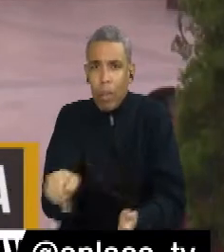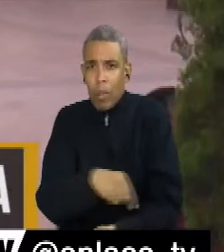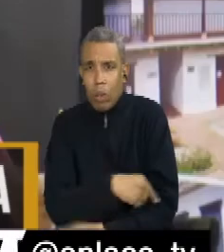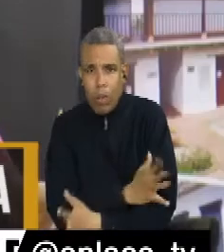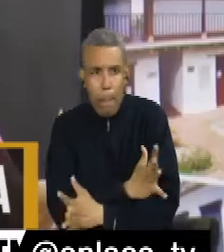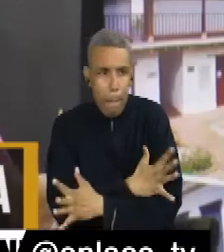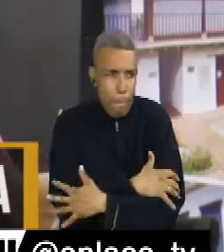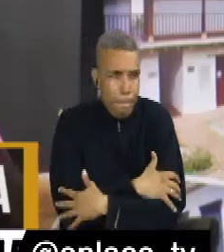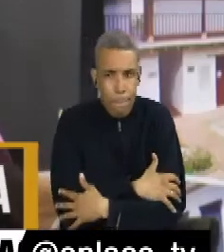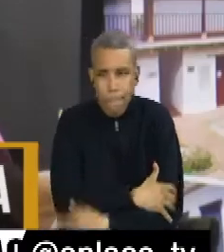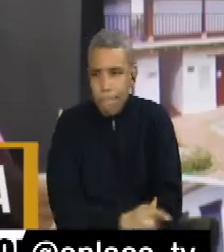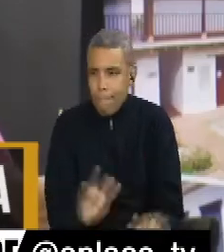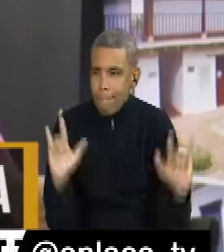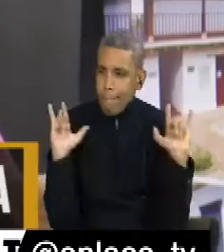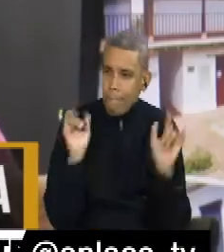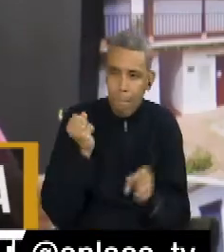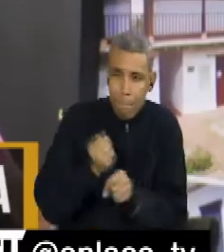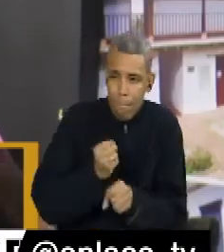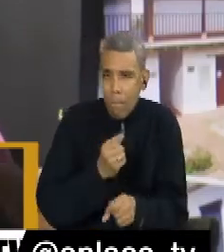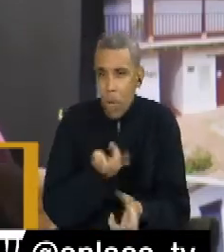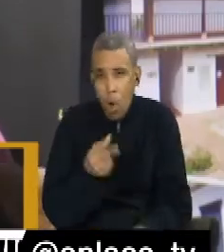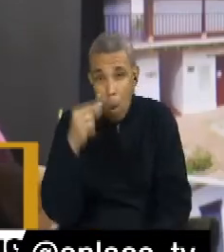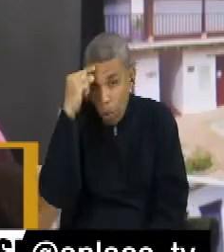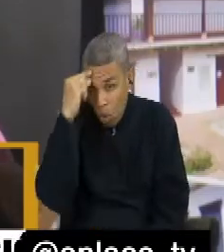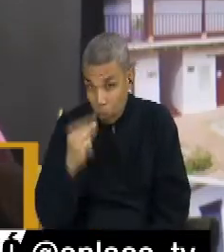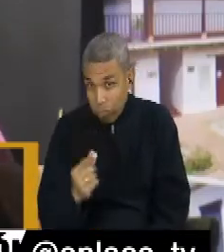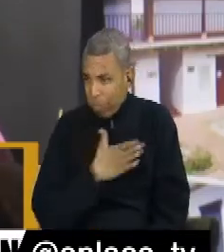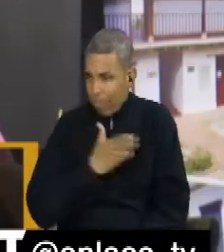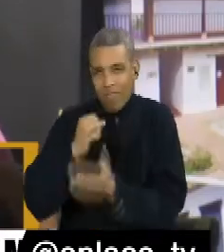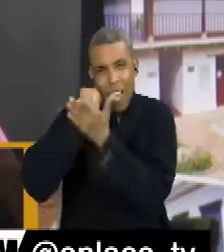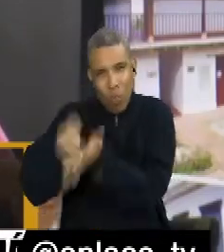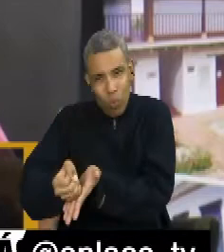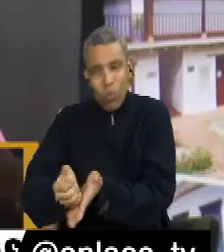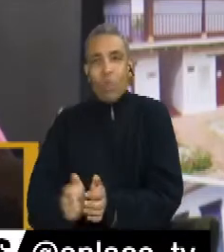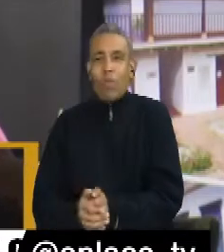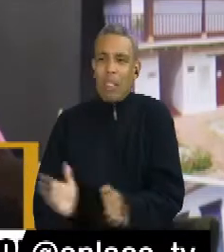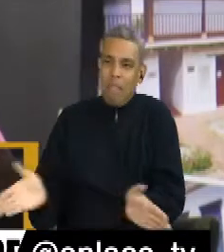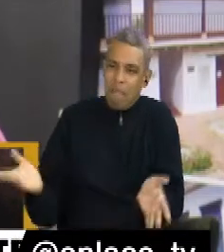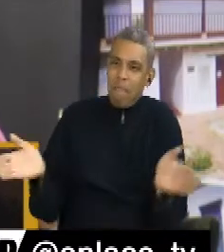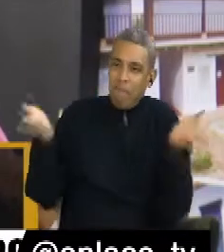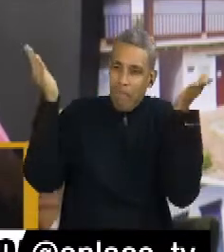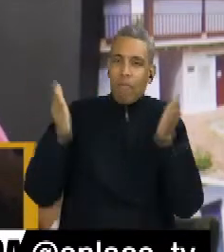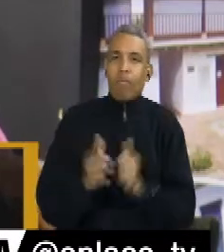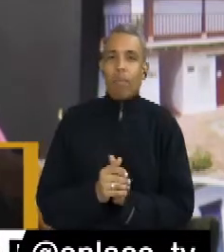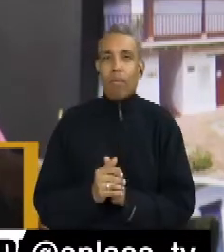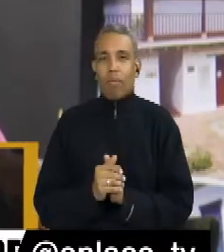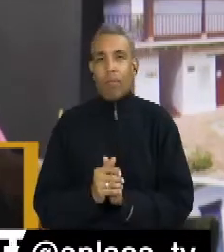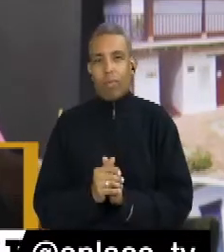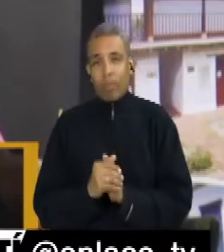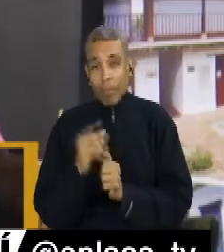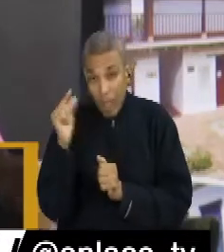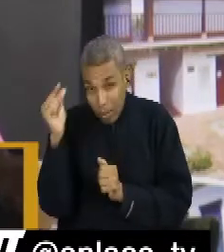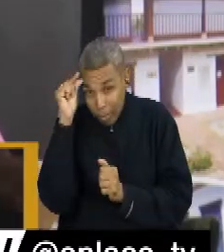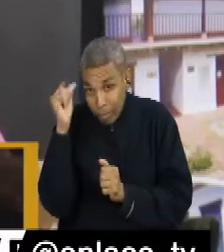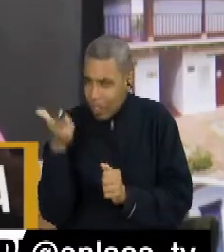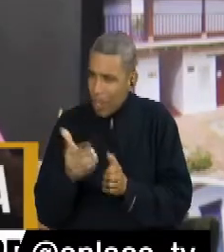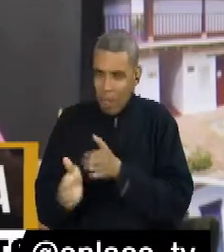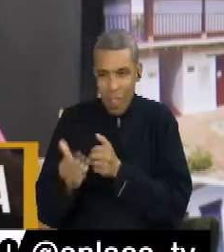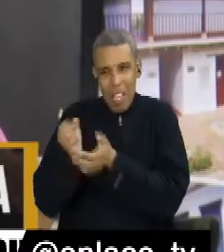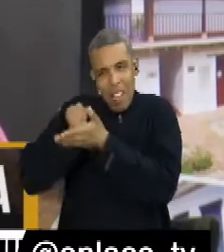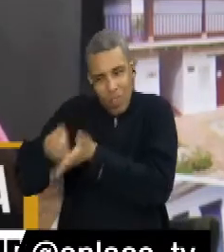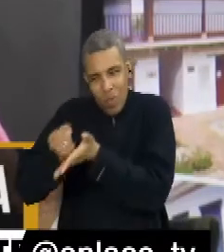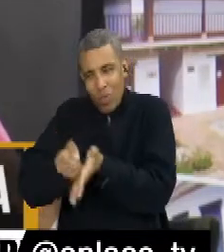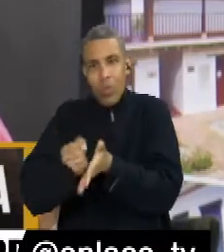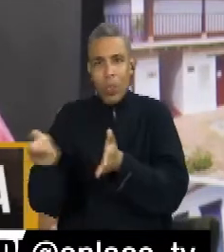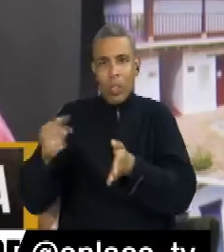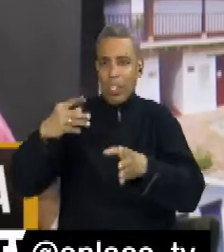Agencia de Empleo continúa funcionando igual como la venimos conociendo. La labor se ejerce, estamos